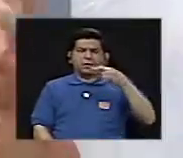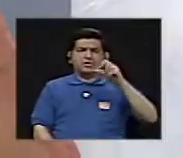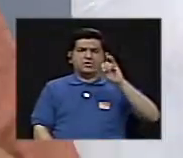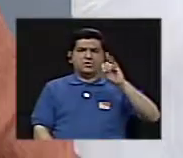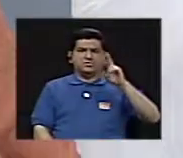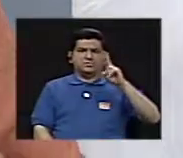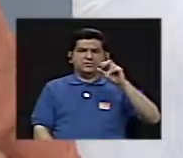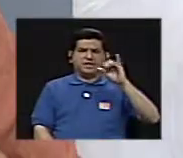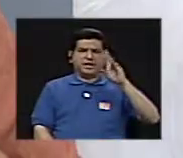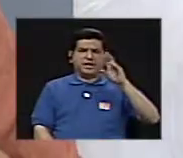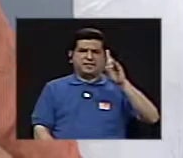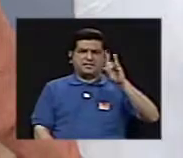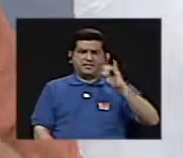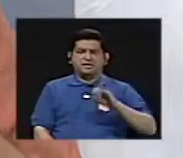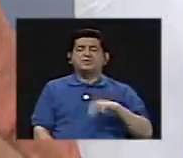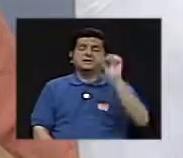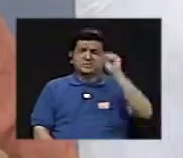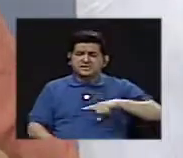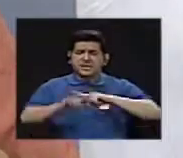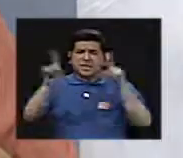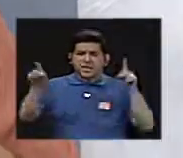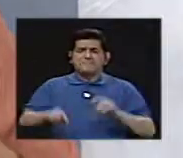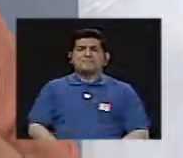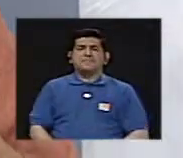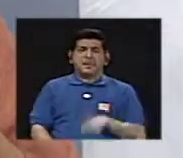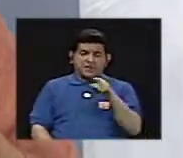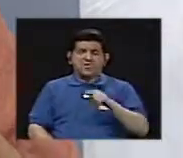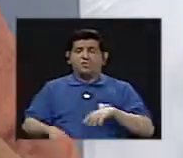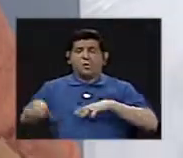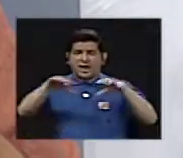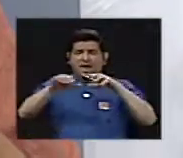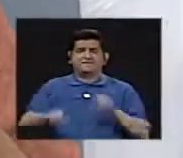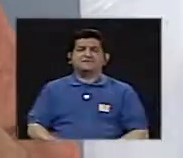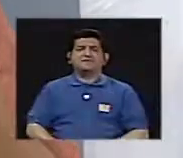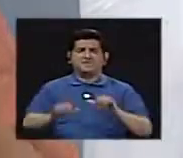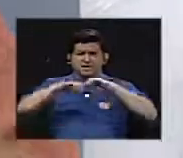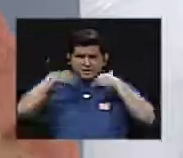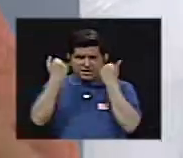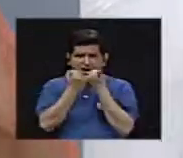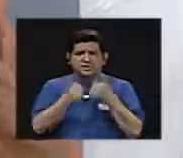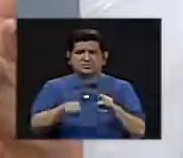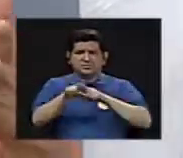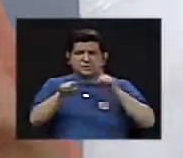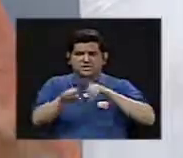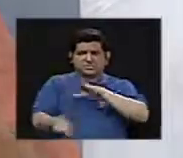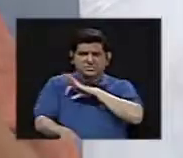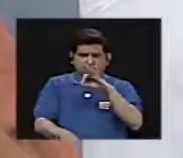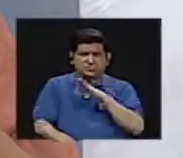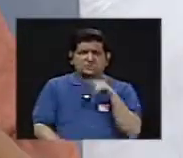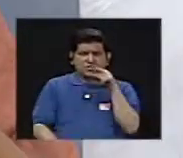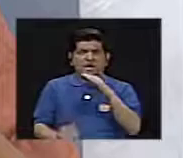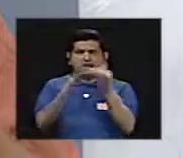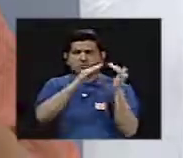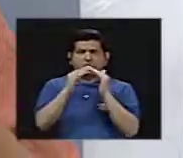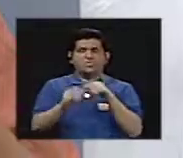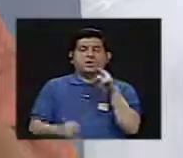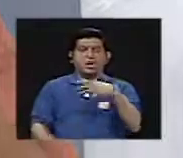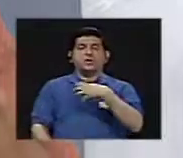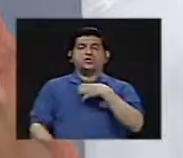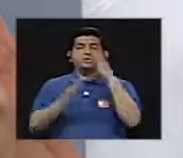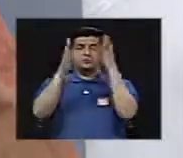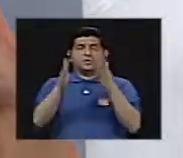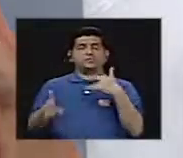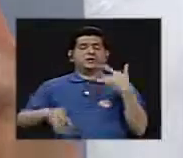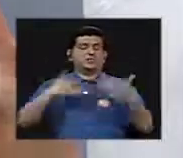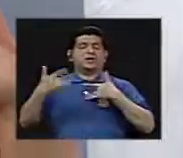la organización de la cofradía va por parte de la comunidad. Entonces yo creo que, claro, ese sentirse dueños de lo que ellos hacen es uno de los